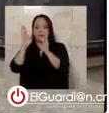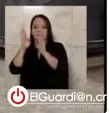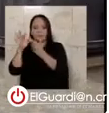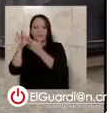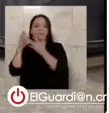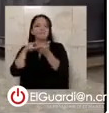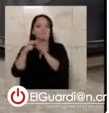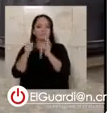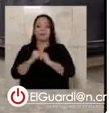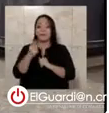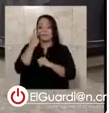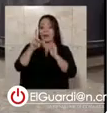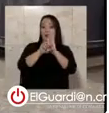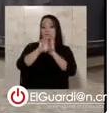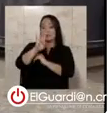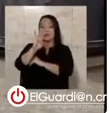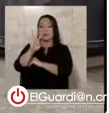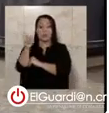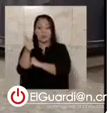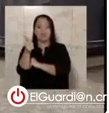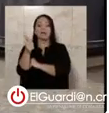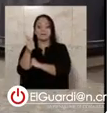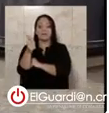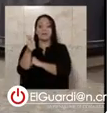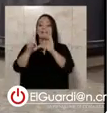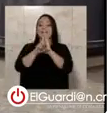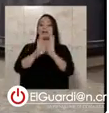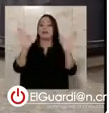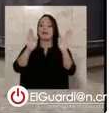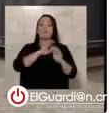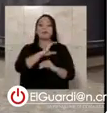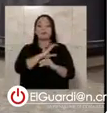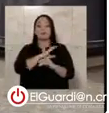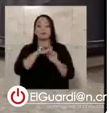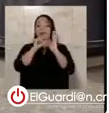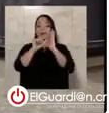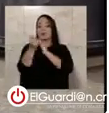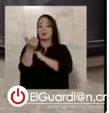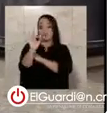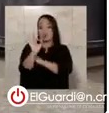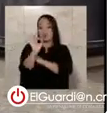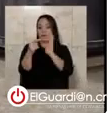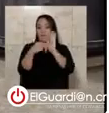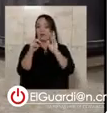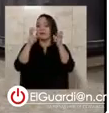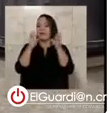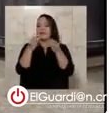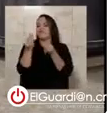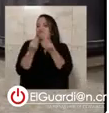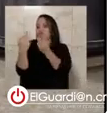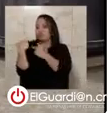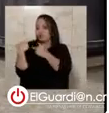contarles que según la ley 7410, conocida como la Ley General de Policías, en su artículo 19, sobre las atribuciones de esta